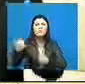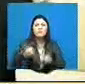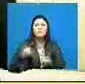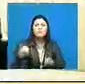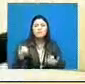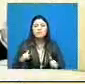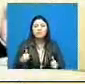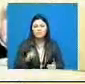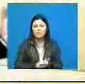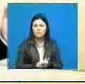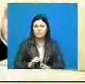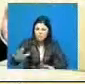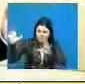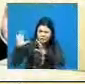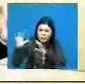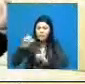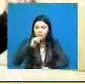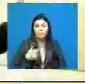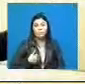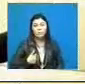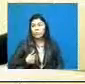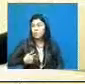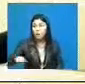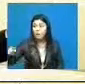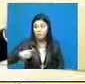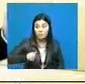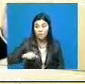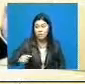de una pitonisa. Esa no es mi función.